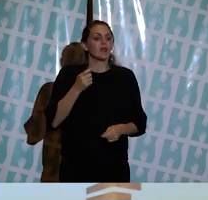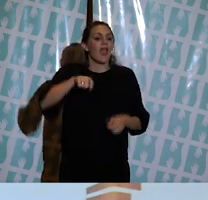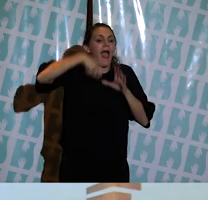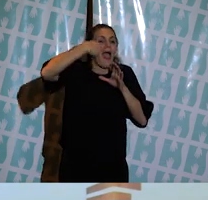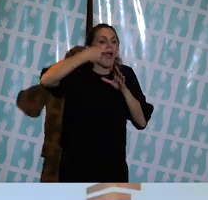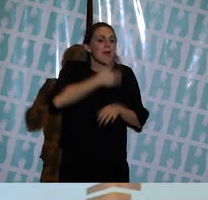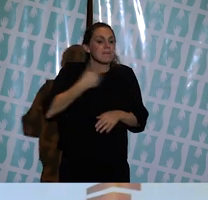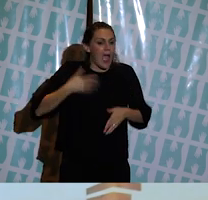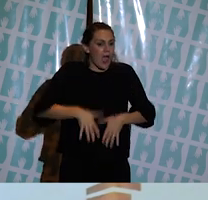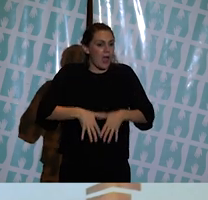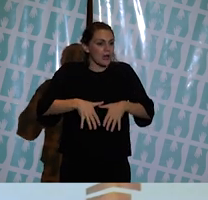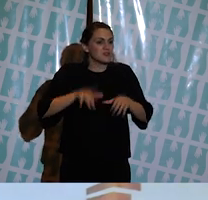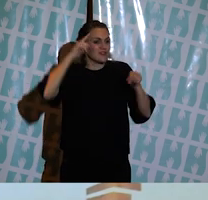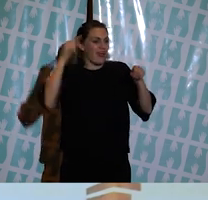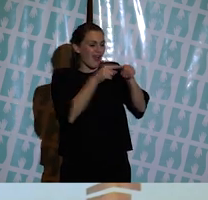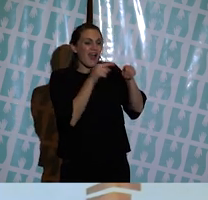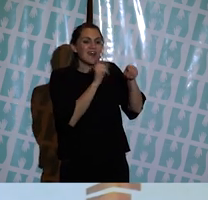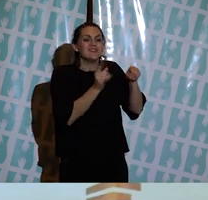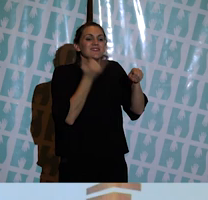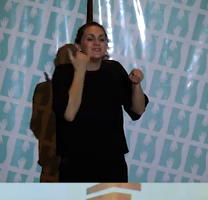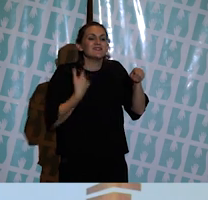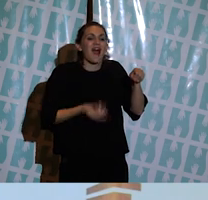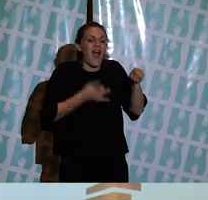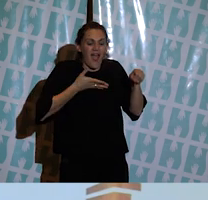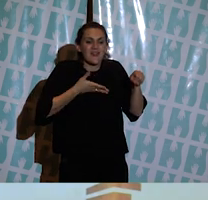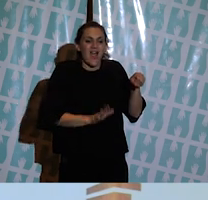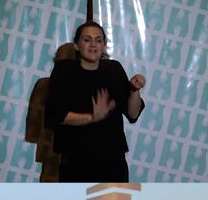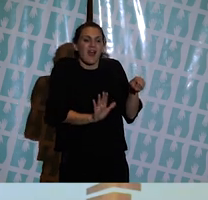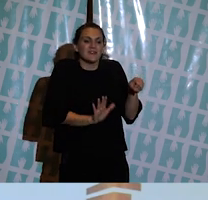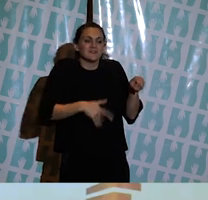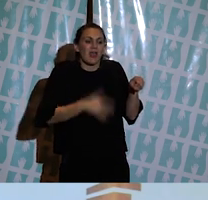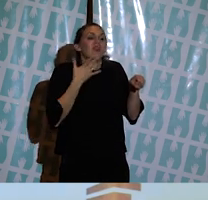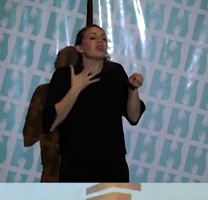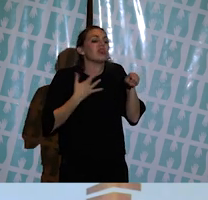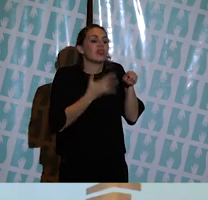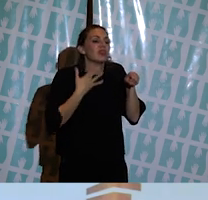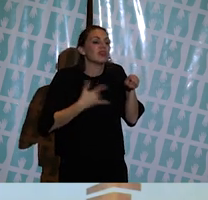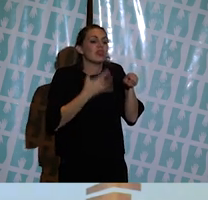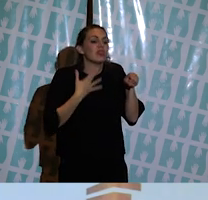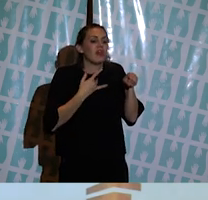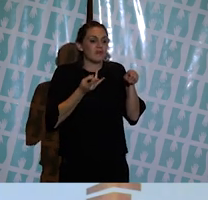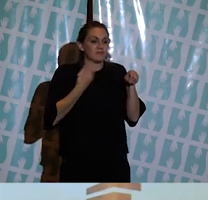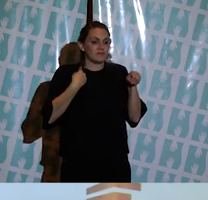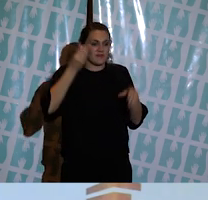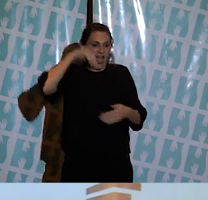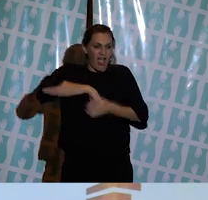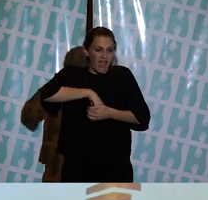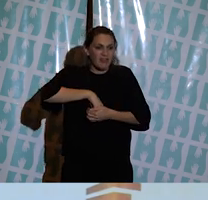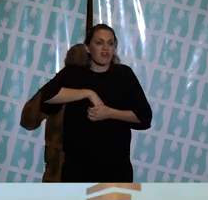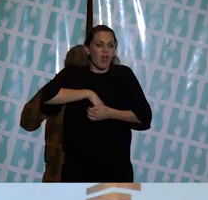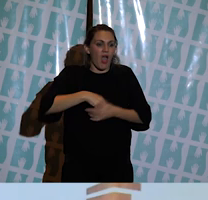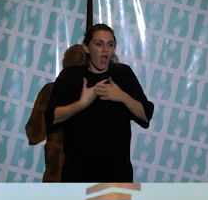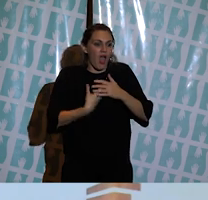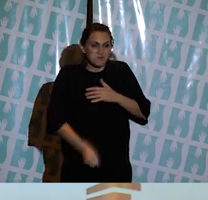y el niñito tiene ya un cerebro de heroinómano, lo que pasa con el alcohol. El alcohol depende en qué estadio del